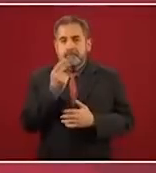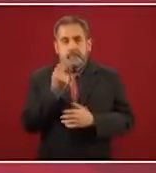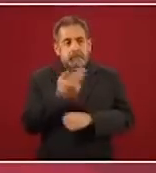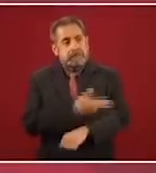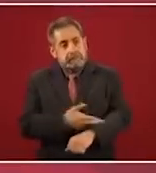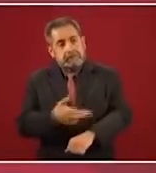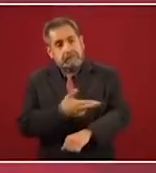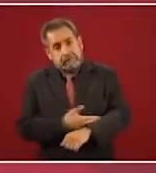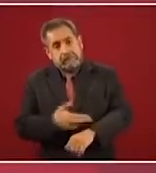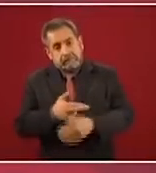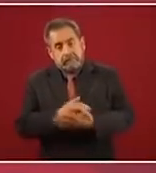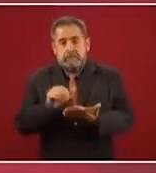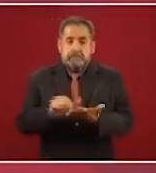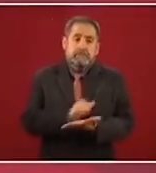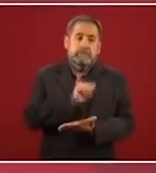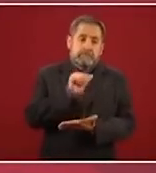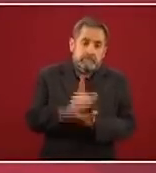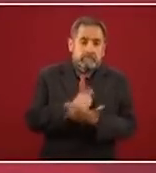nacimiento,